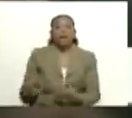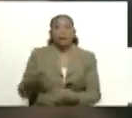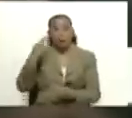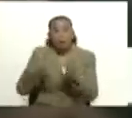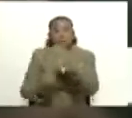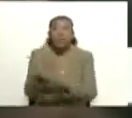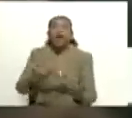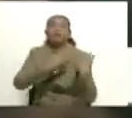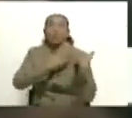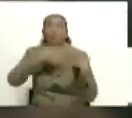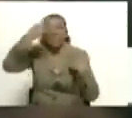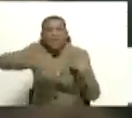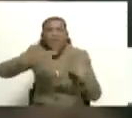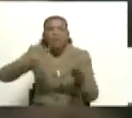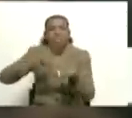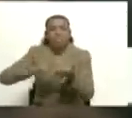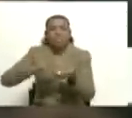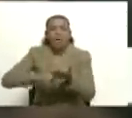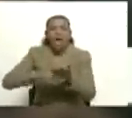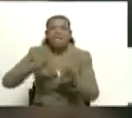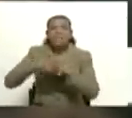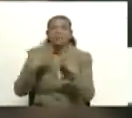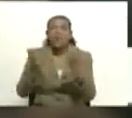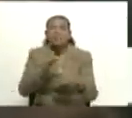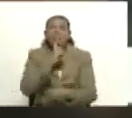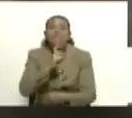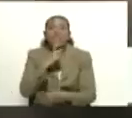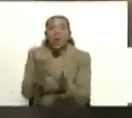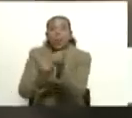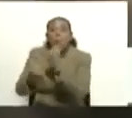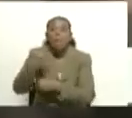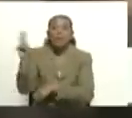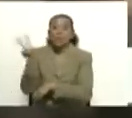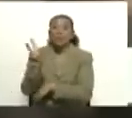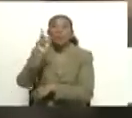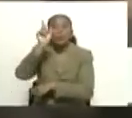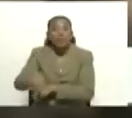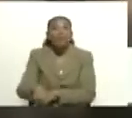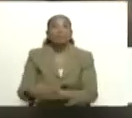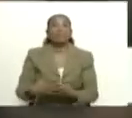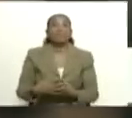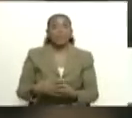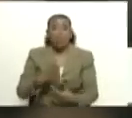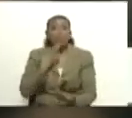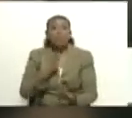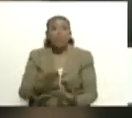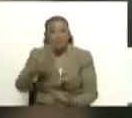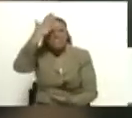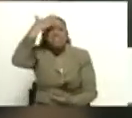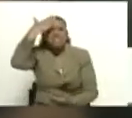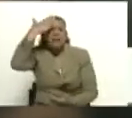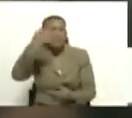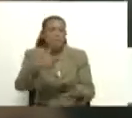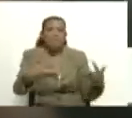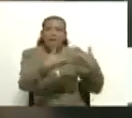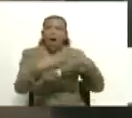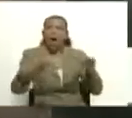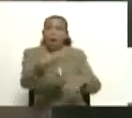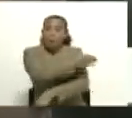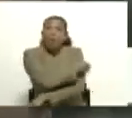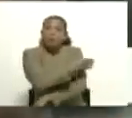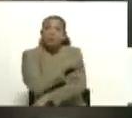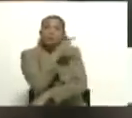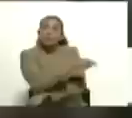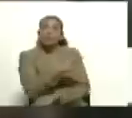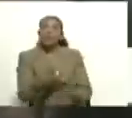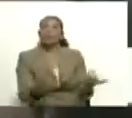originalmente responsables de la crisis económica del país, pero también ustedes son alcahuetas de estos irresponsables que